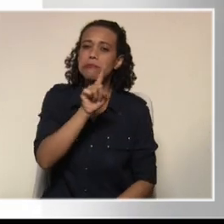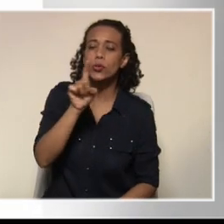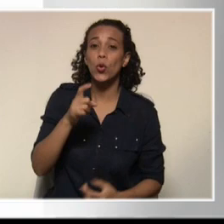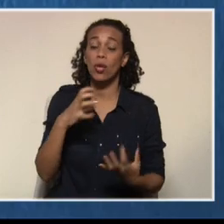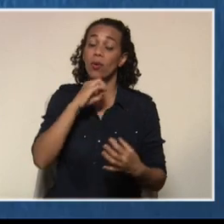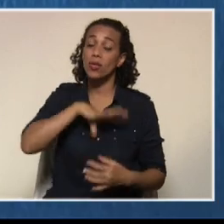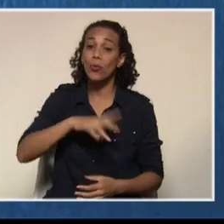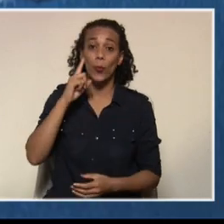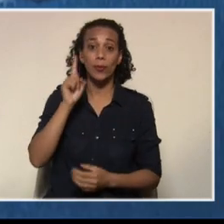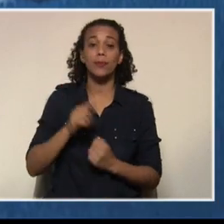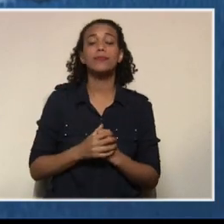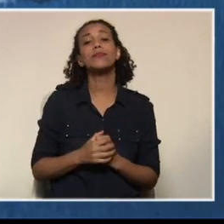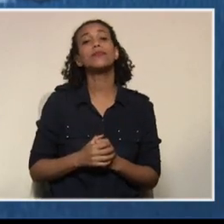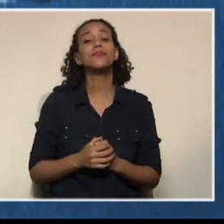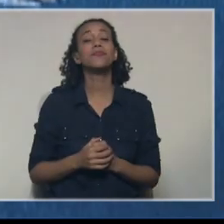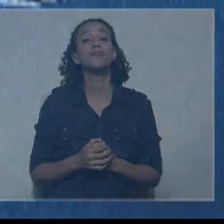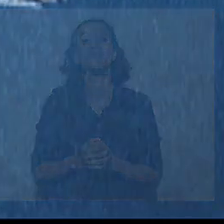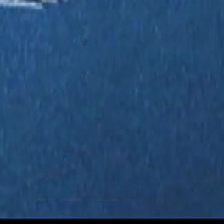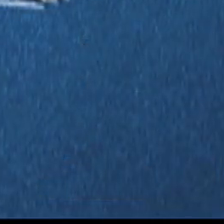nivel histórico.